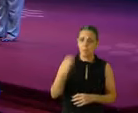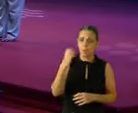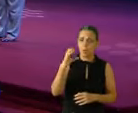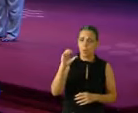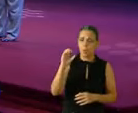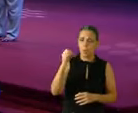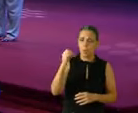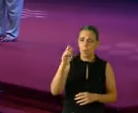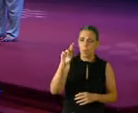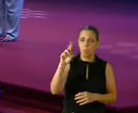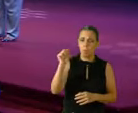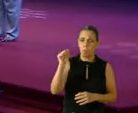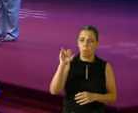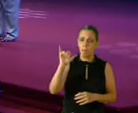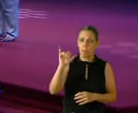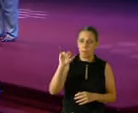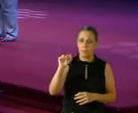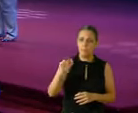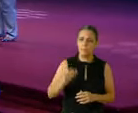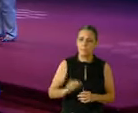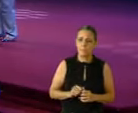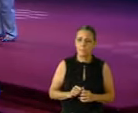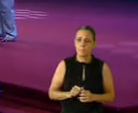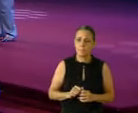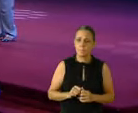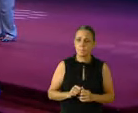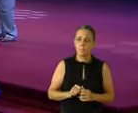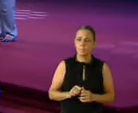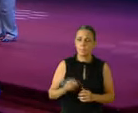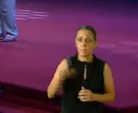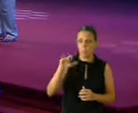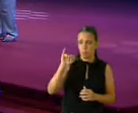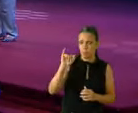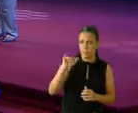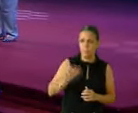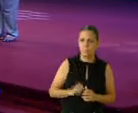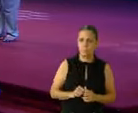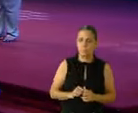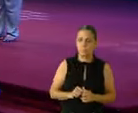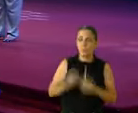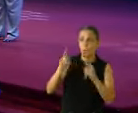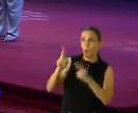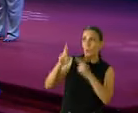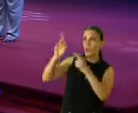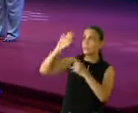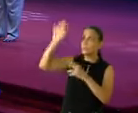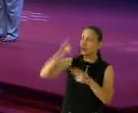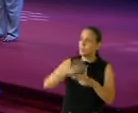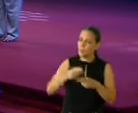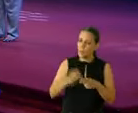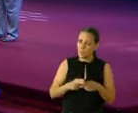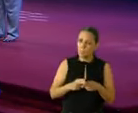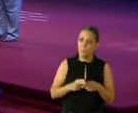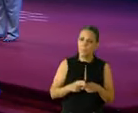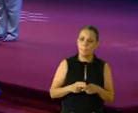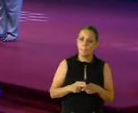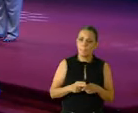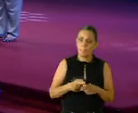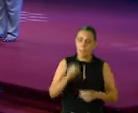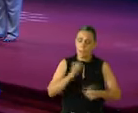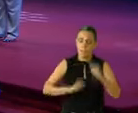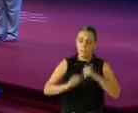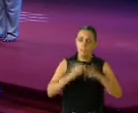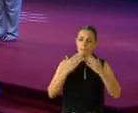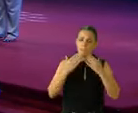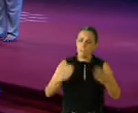oportunidad que nos da de honrar su nombre de manera especial ese día. Pero hay dos maneras de honrar al Señor ese día, y es